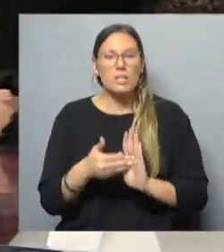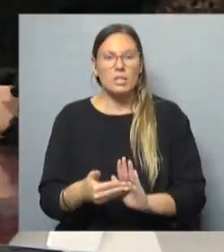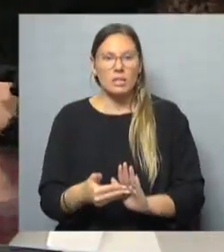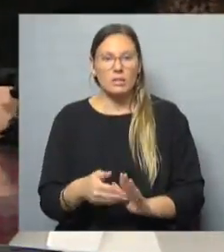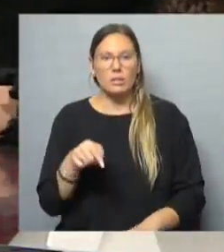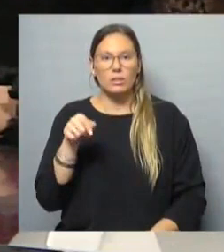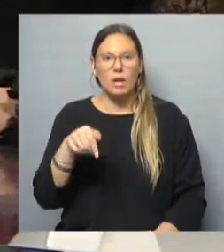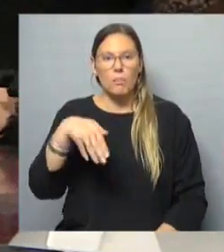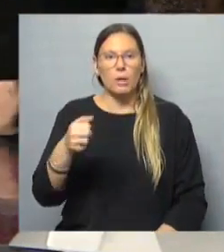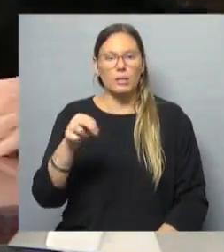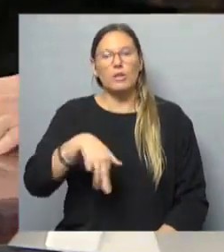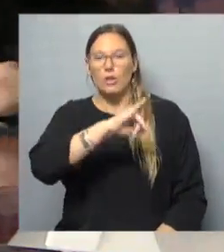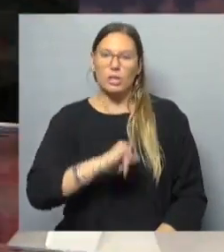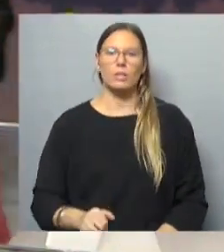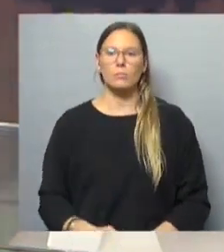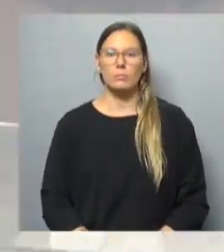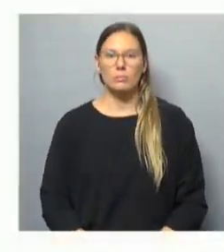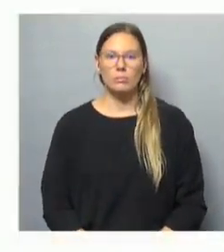es así. Martín Rodríguez.